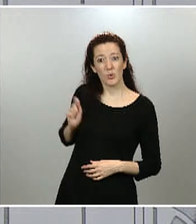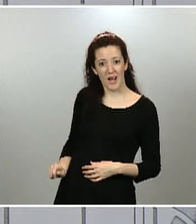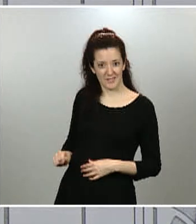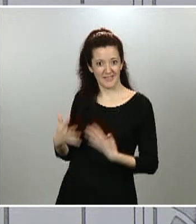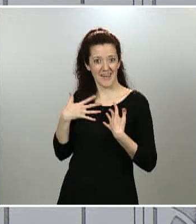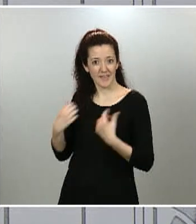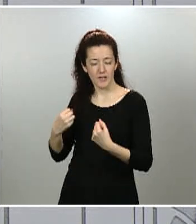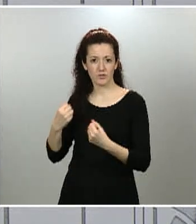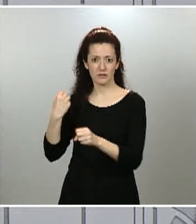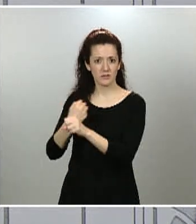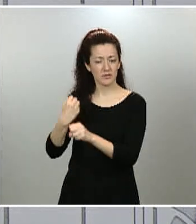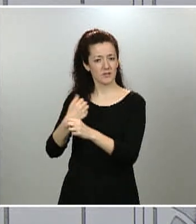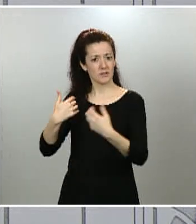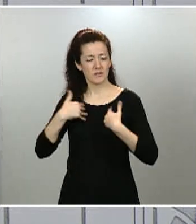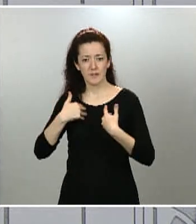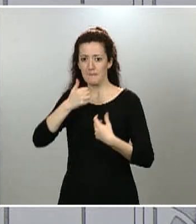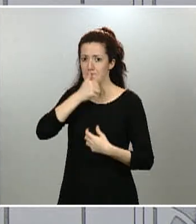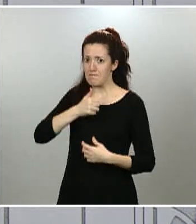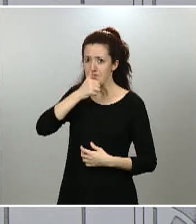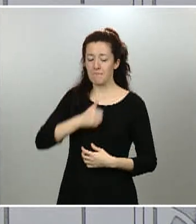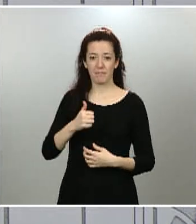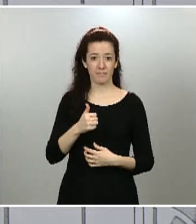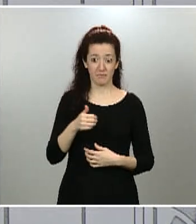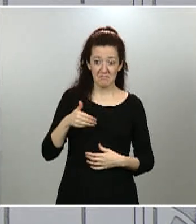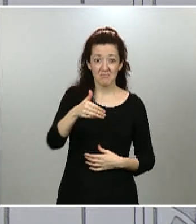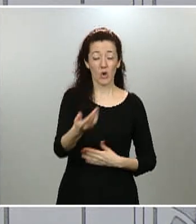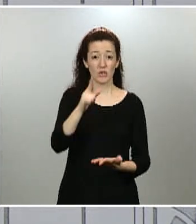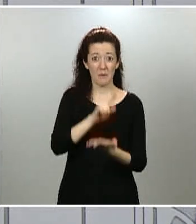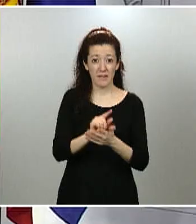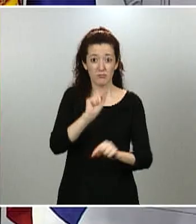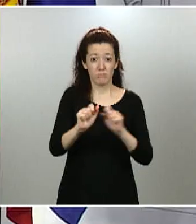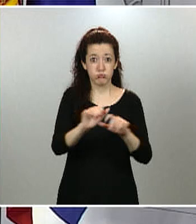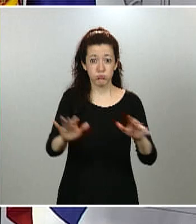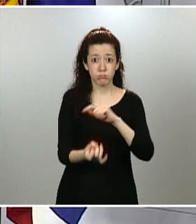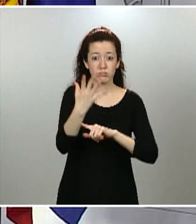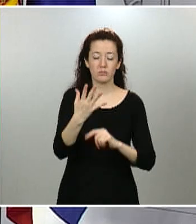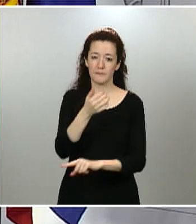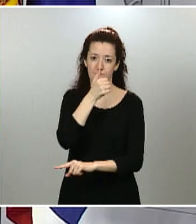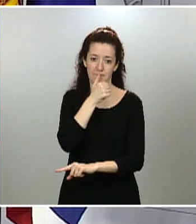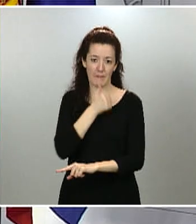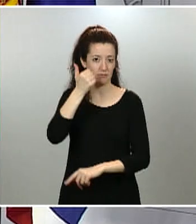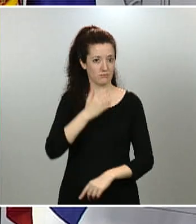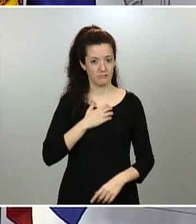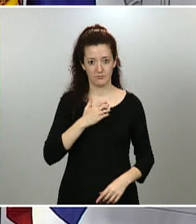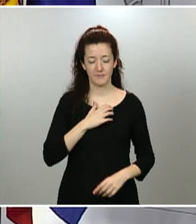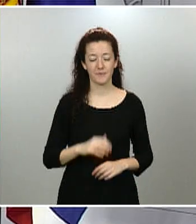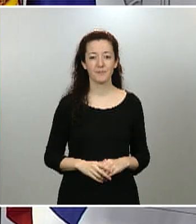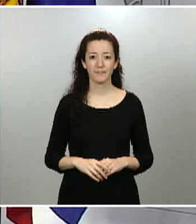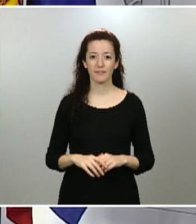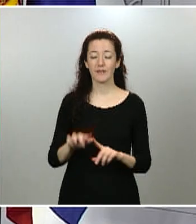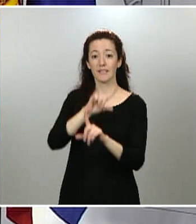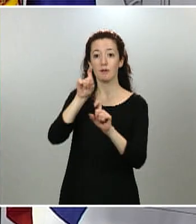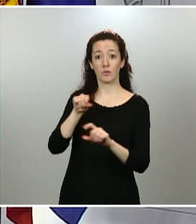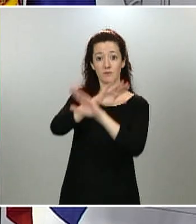que puedan aguantar otra situación semejante. Le formulamos una última pregunta, doctor Simón. Recuperamos